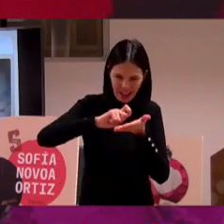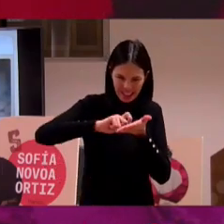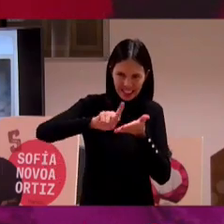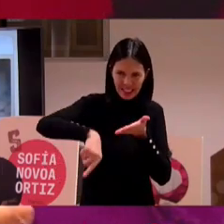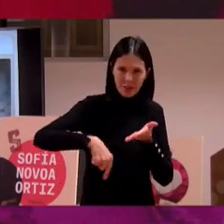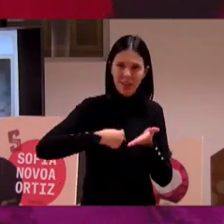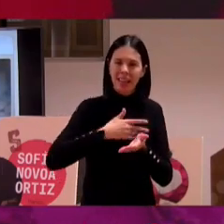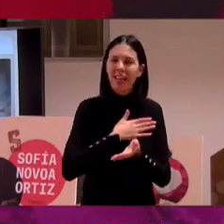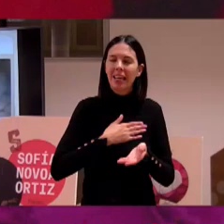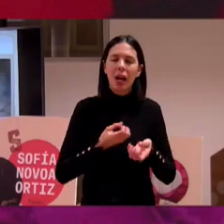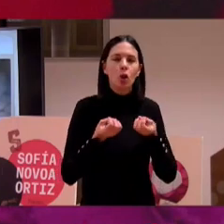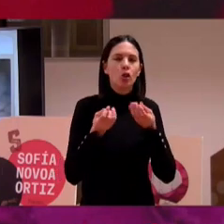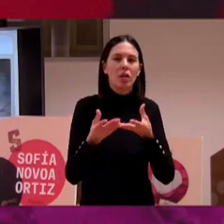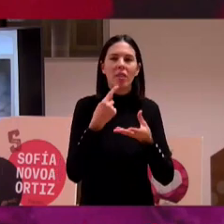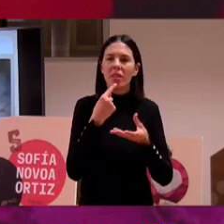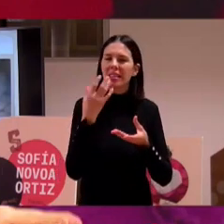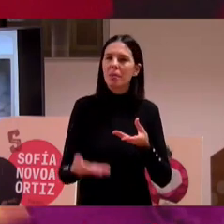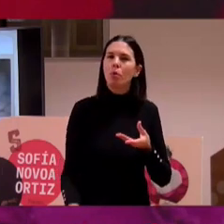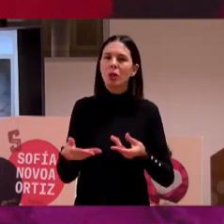facer amizades. Quero decir, él